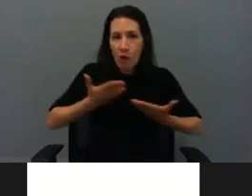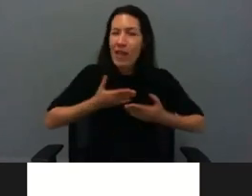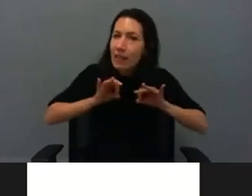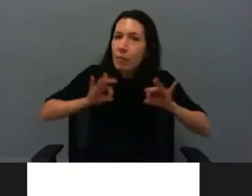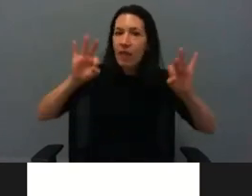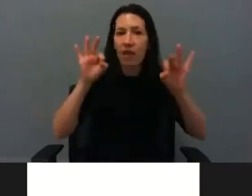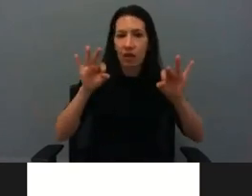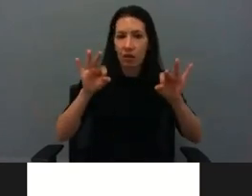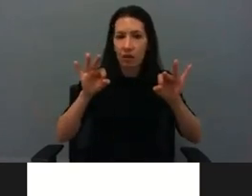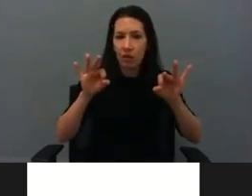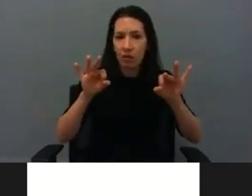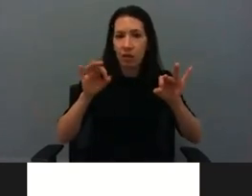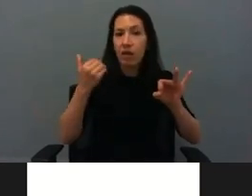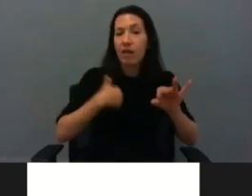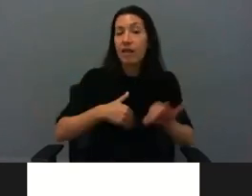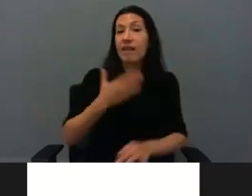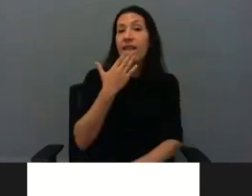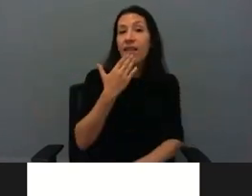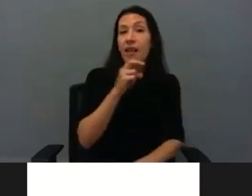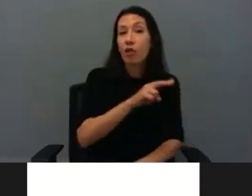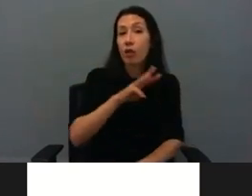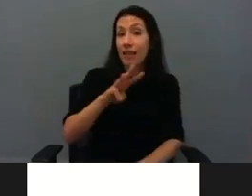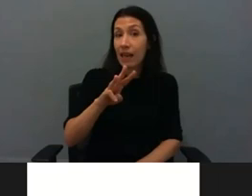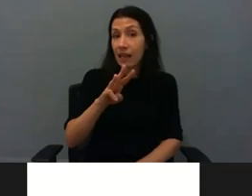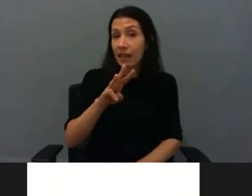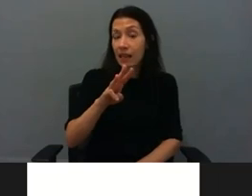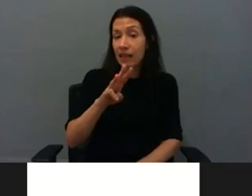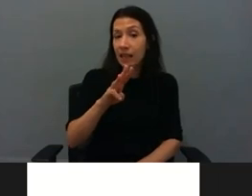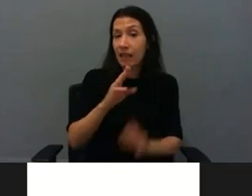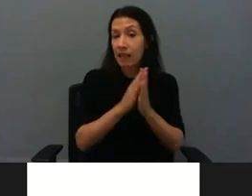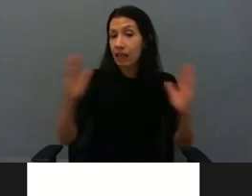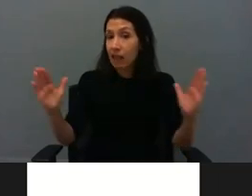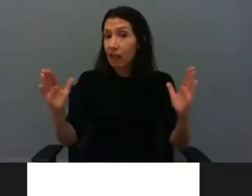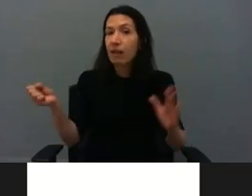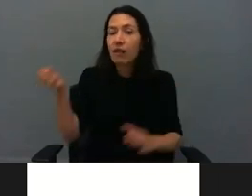De los 2 a 3 años estuve en una escuelita con un programa de integración.